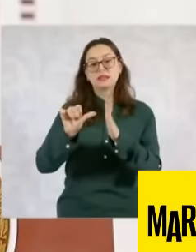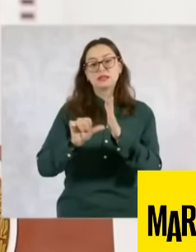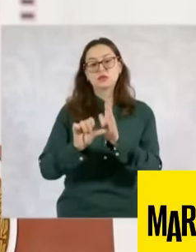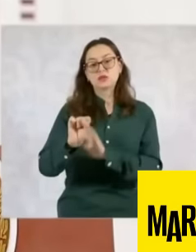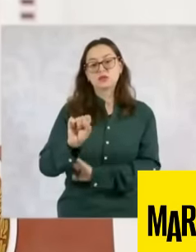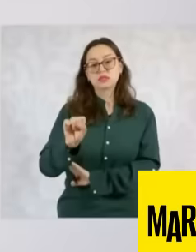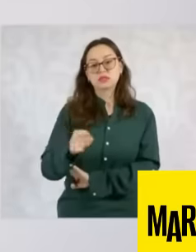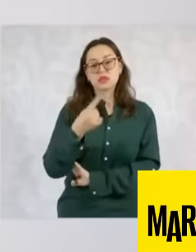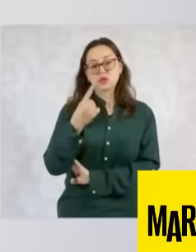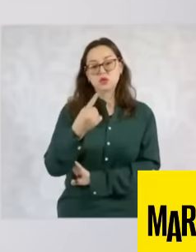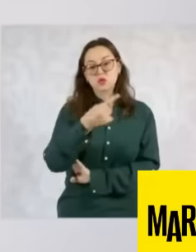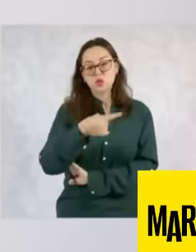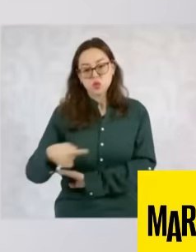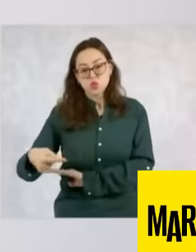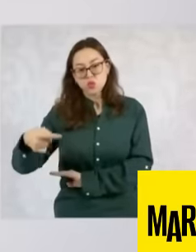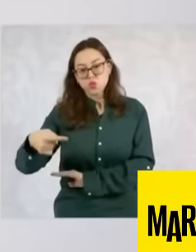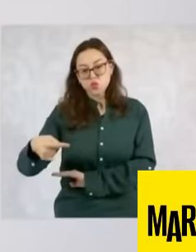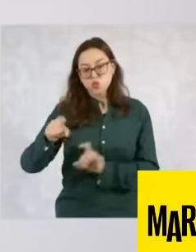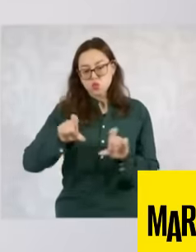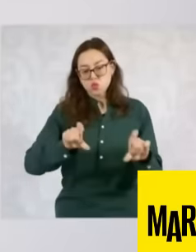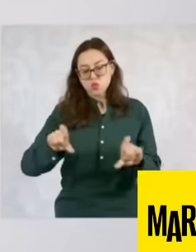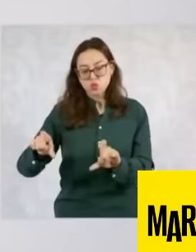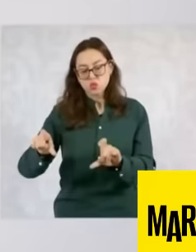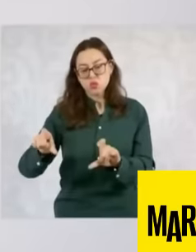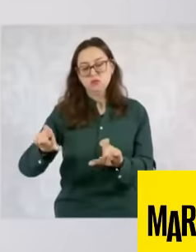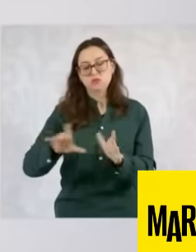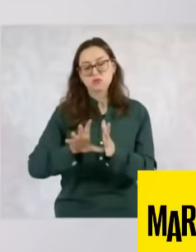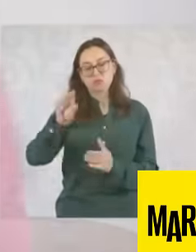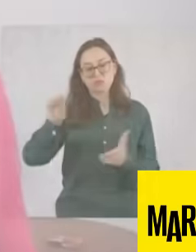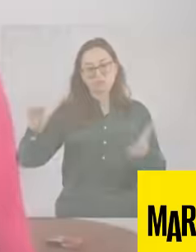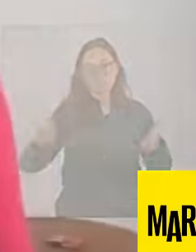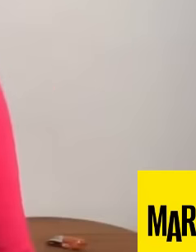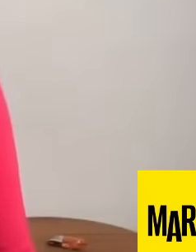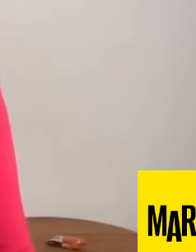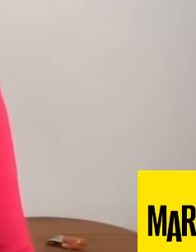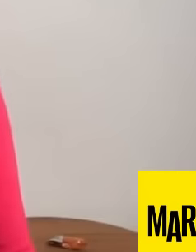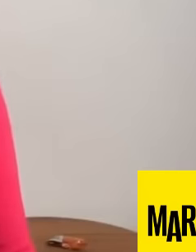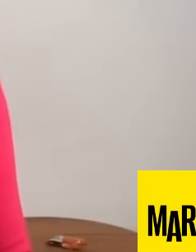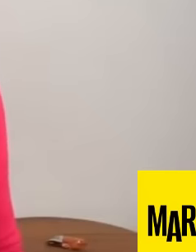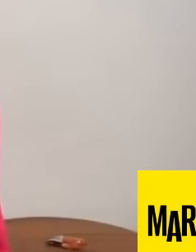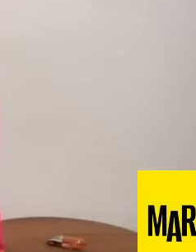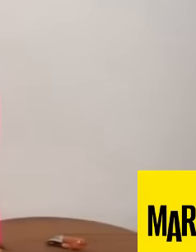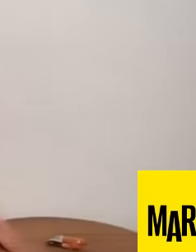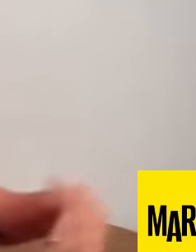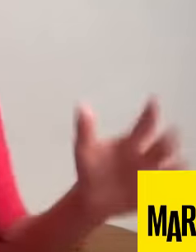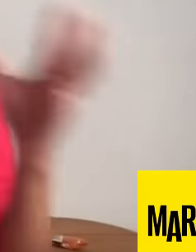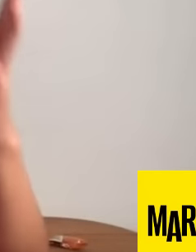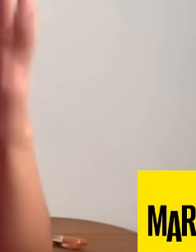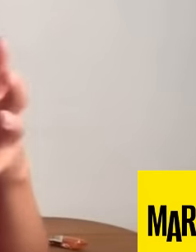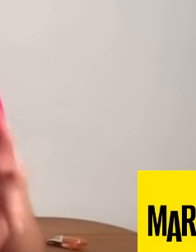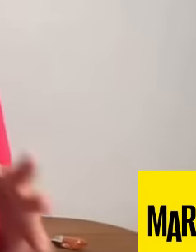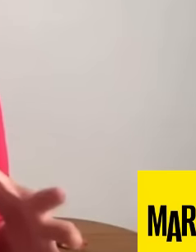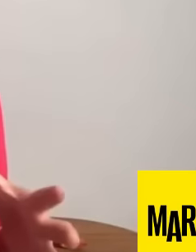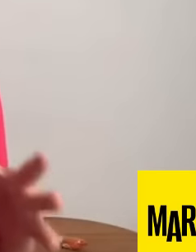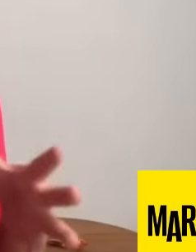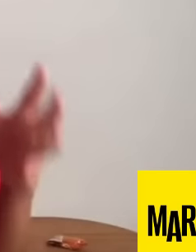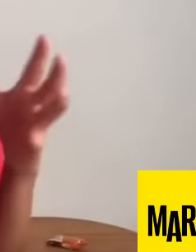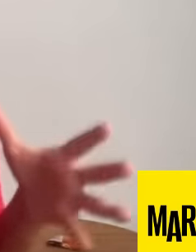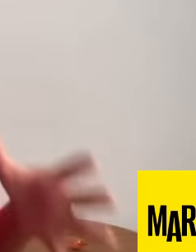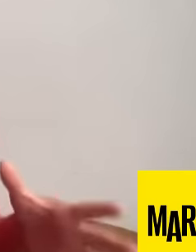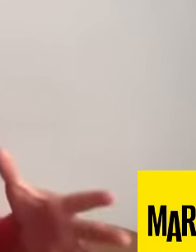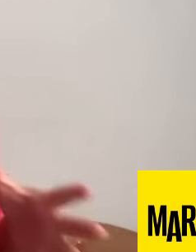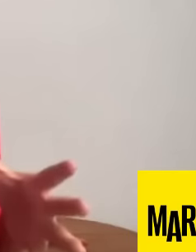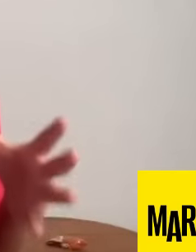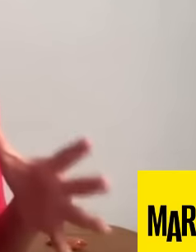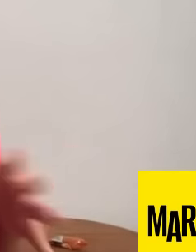pase la Constitución las otras entiendo que ayer mismo las retiraron Bueno ahora vamos a meternos a lo